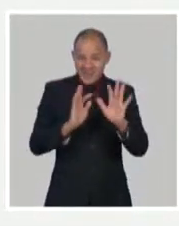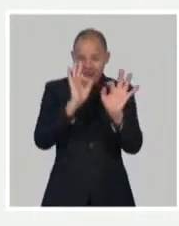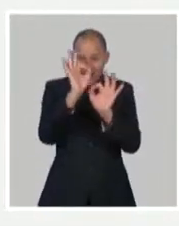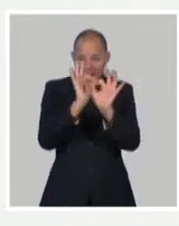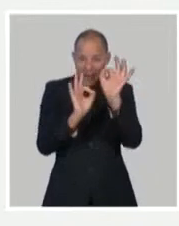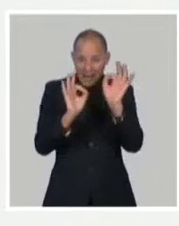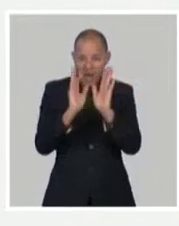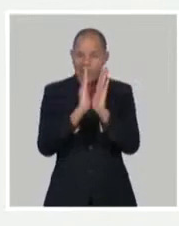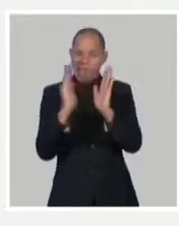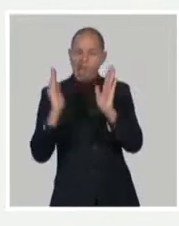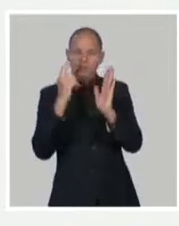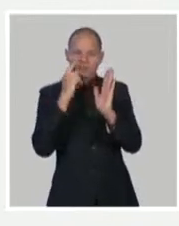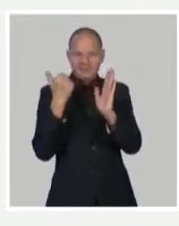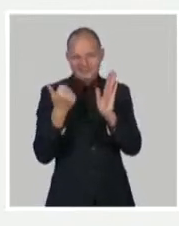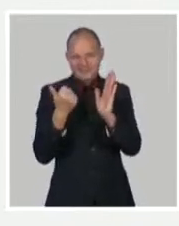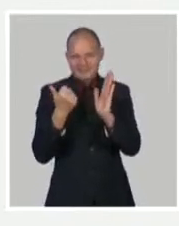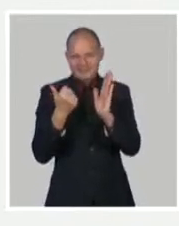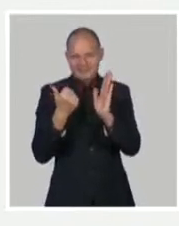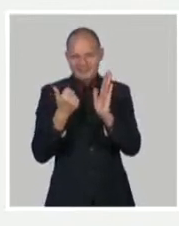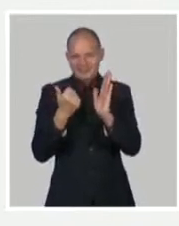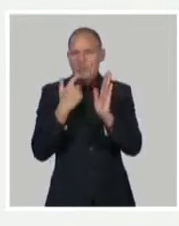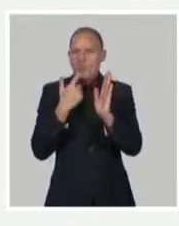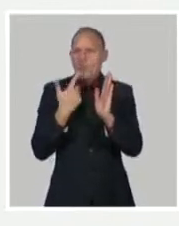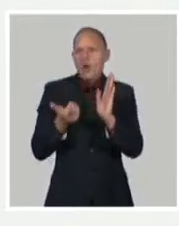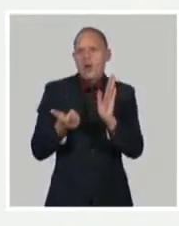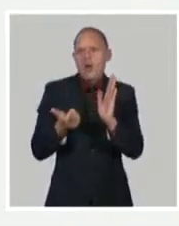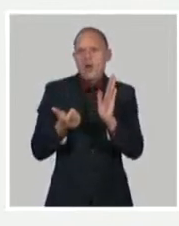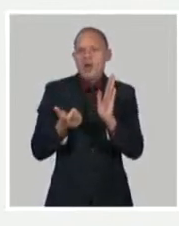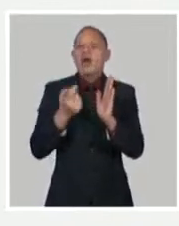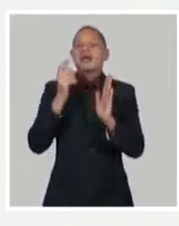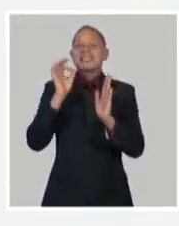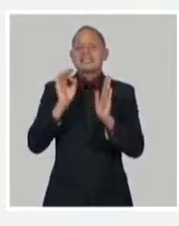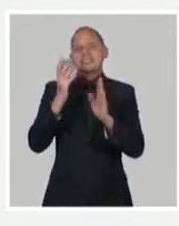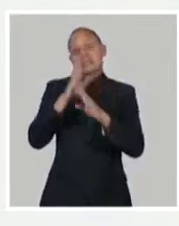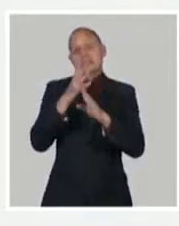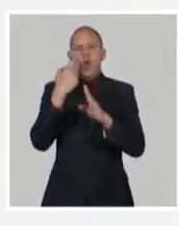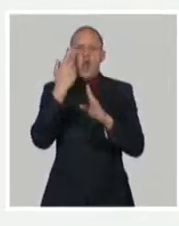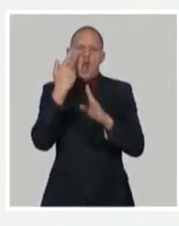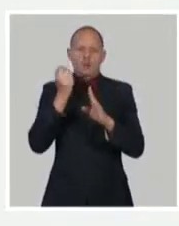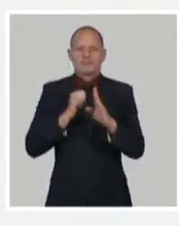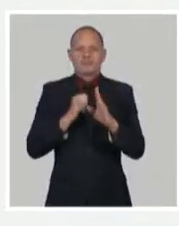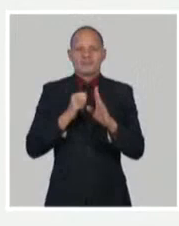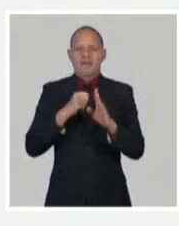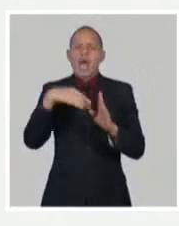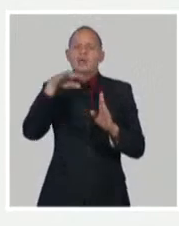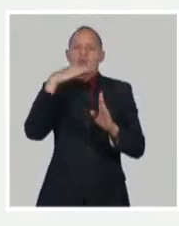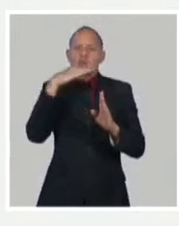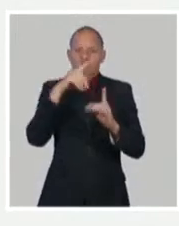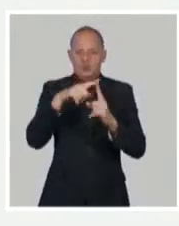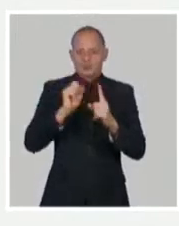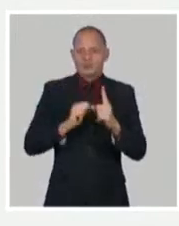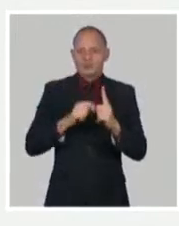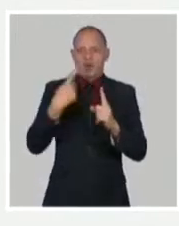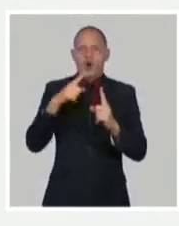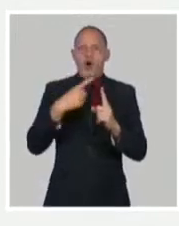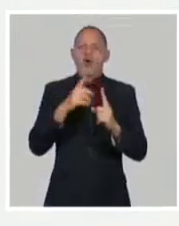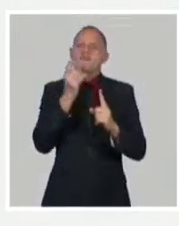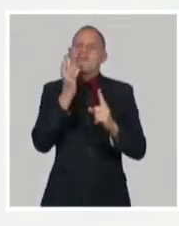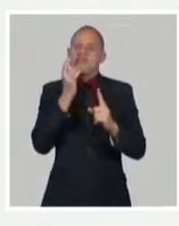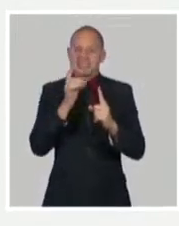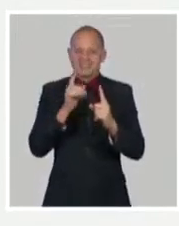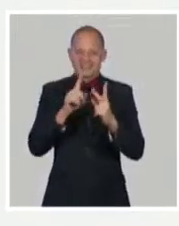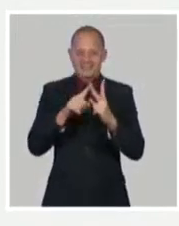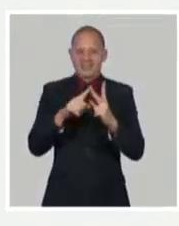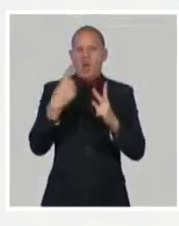a la derecha de los convalecientes, ahí podemos ver tres fórmulas de